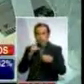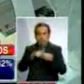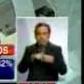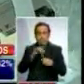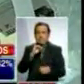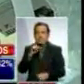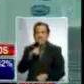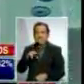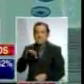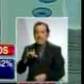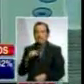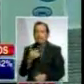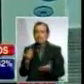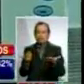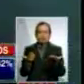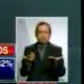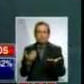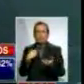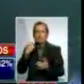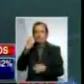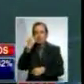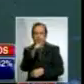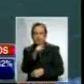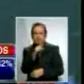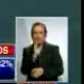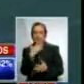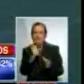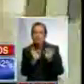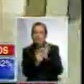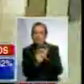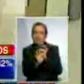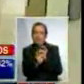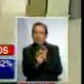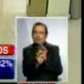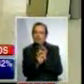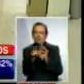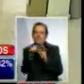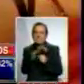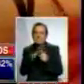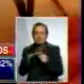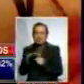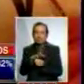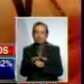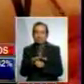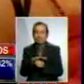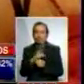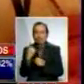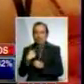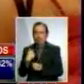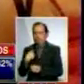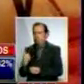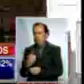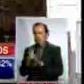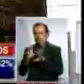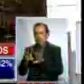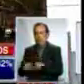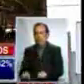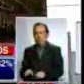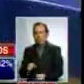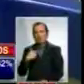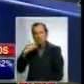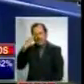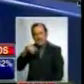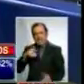sistema no recorriéramos porque entendíamos tan justificada esa situación nosotros no la compartimos nosotros creemos que hoy día